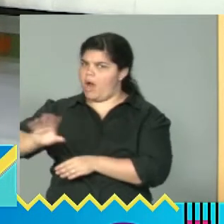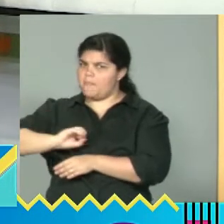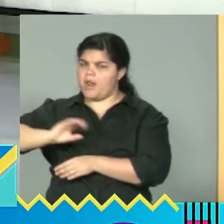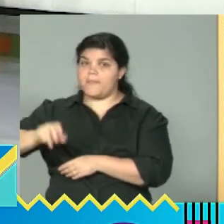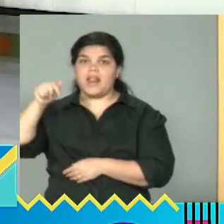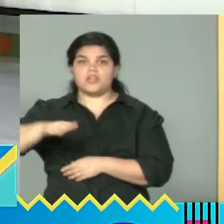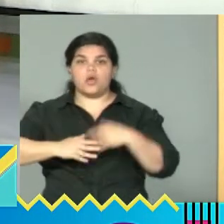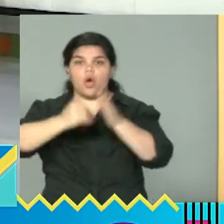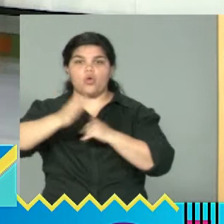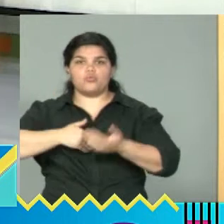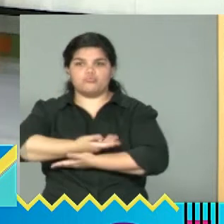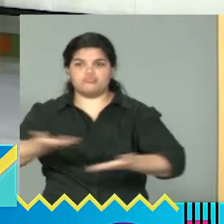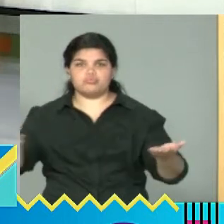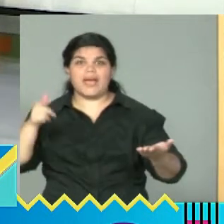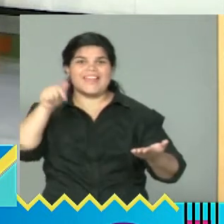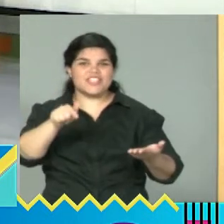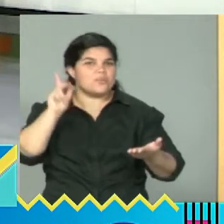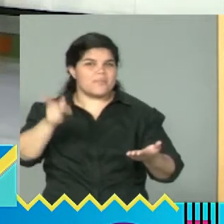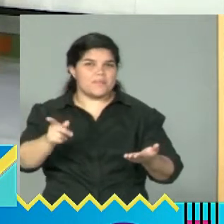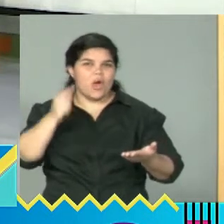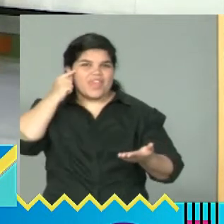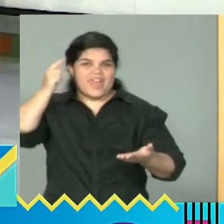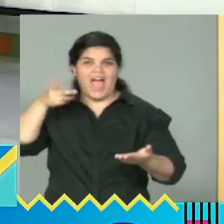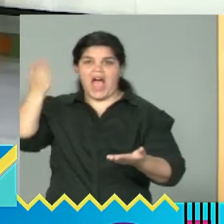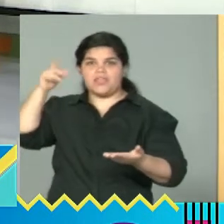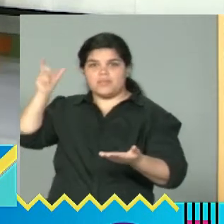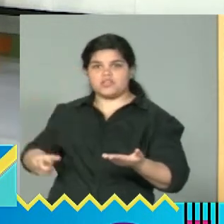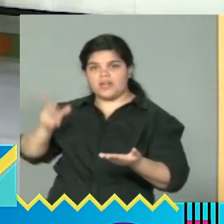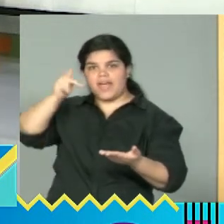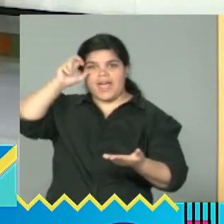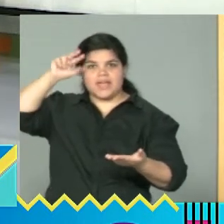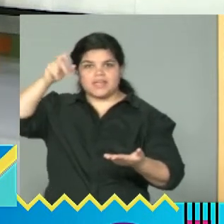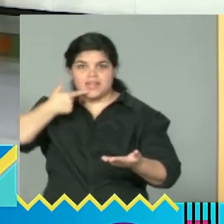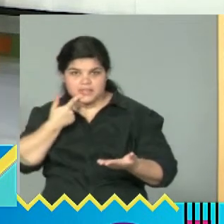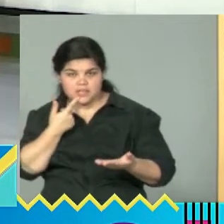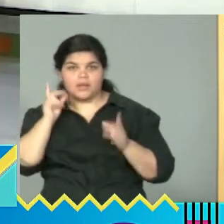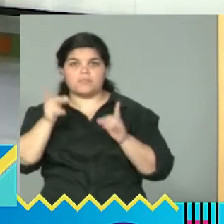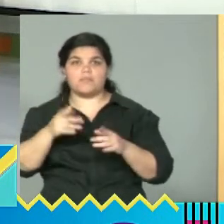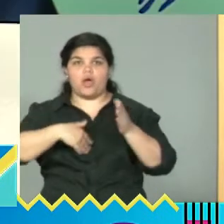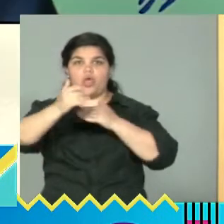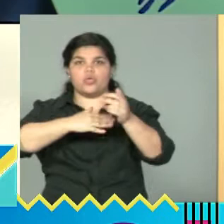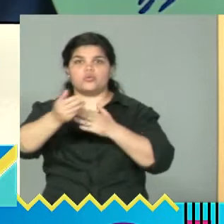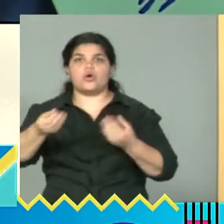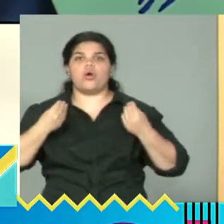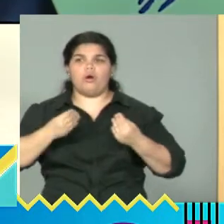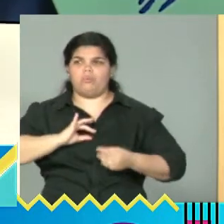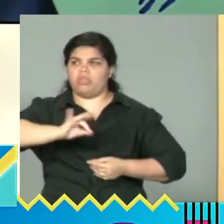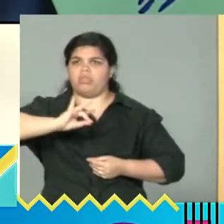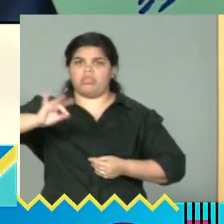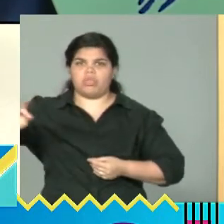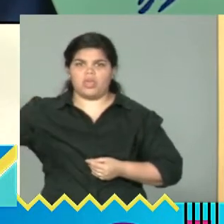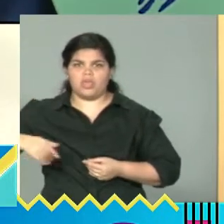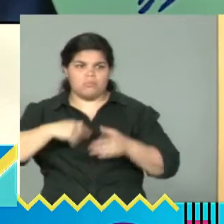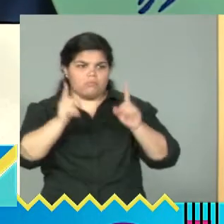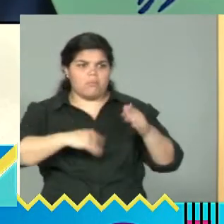claramente keynesianismo. A ningún partidario del libre mercado se le ocurriría estar haciendo obra pública con endeudamiento, porque estaría faltando